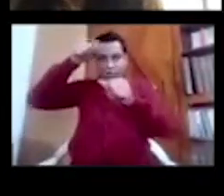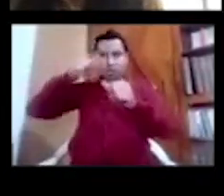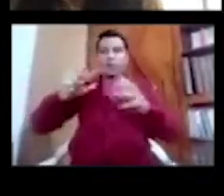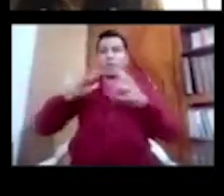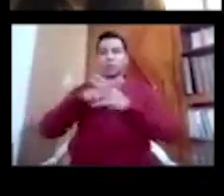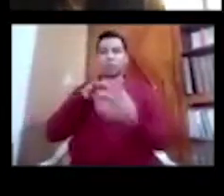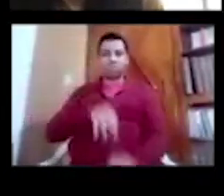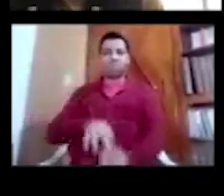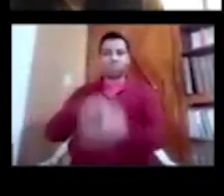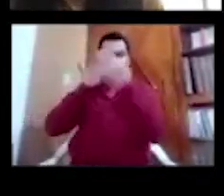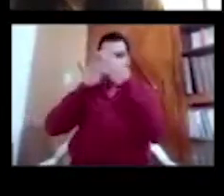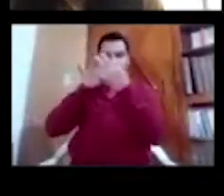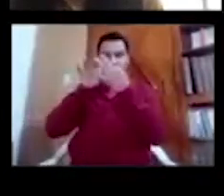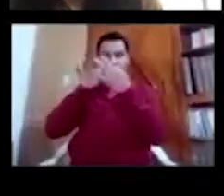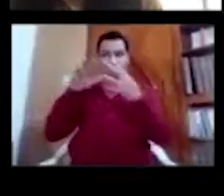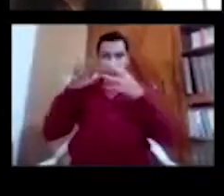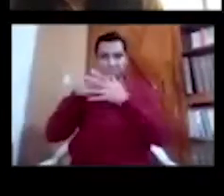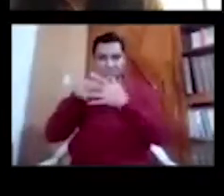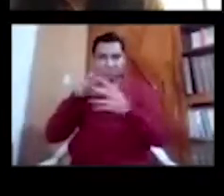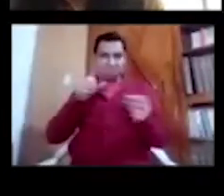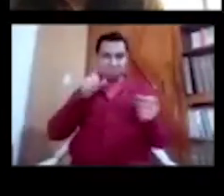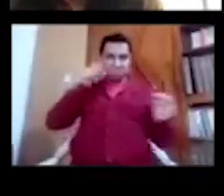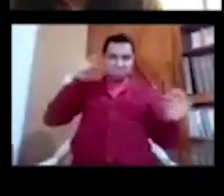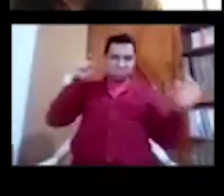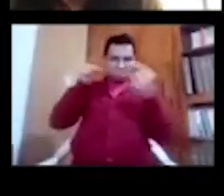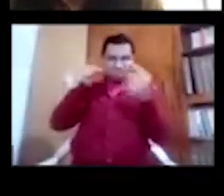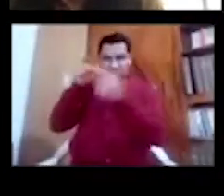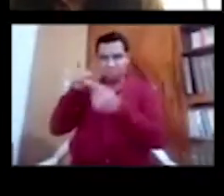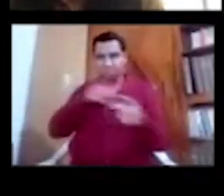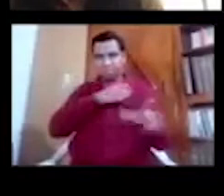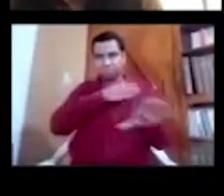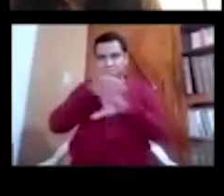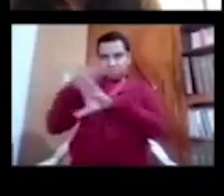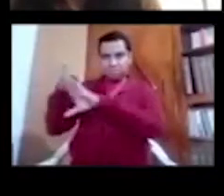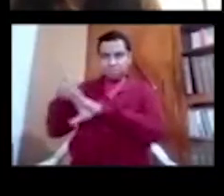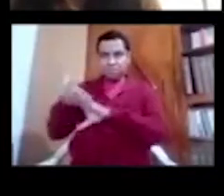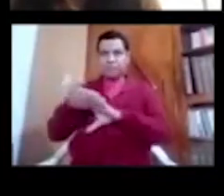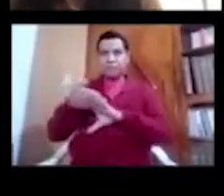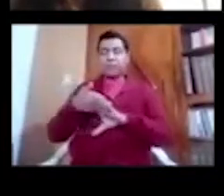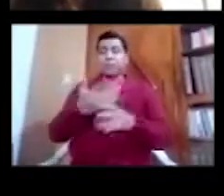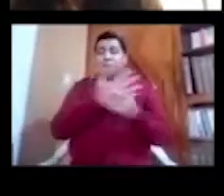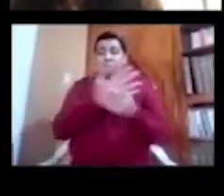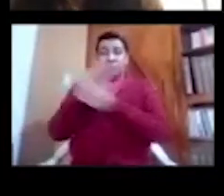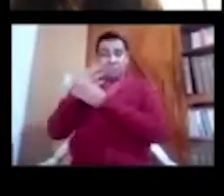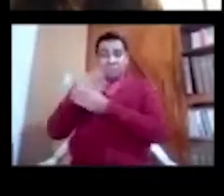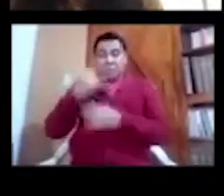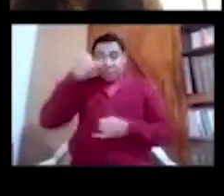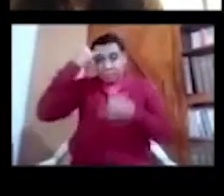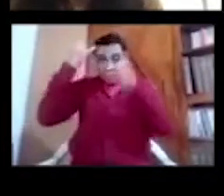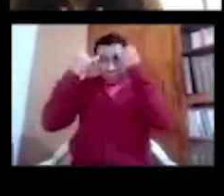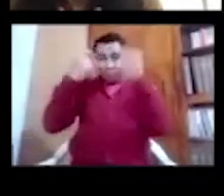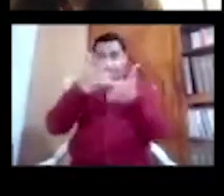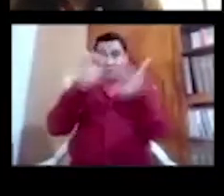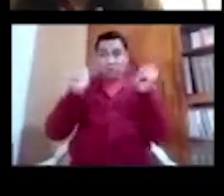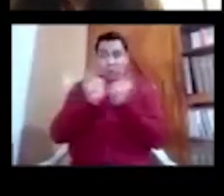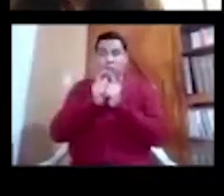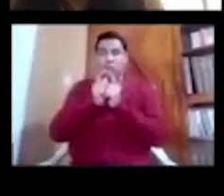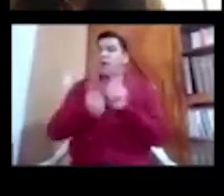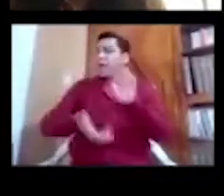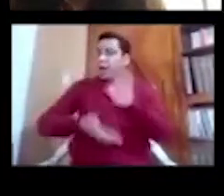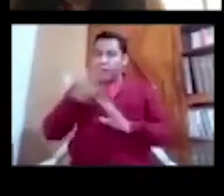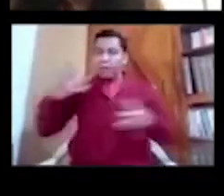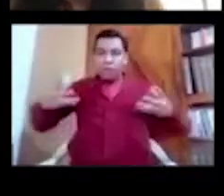concepto, varios conceptos relacionados con la guerra sagrada, porque uno de los objetivos de la guerra